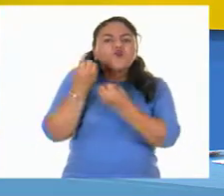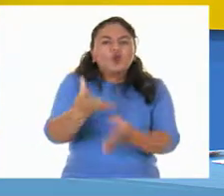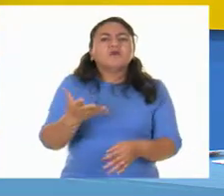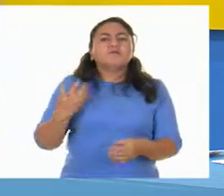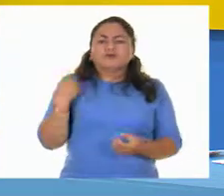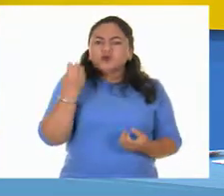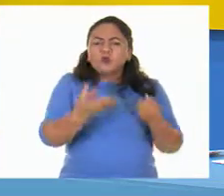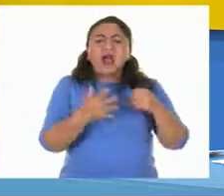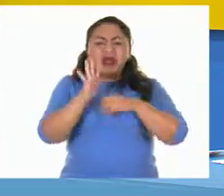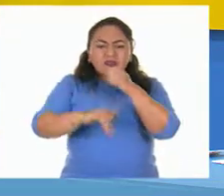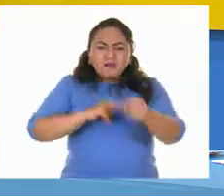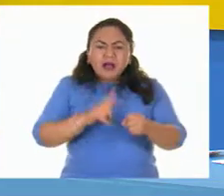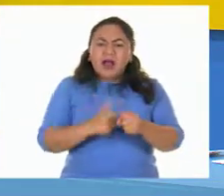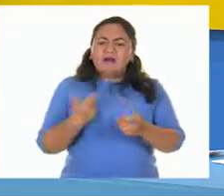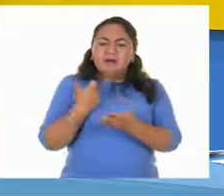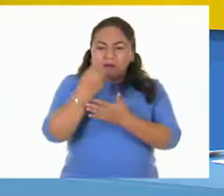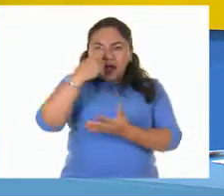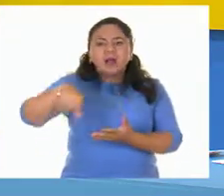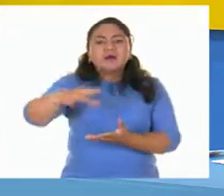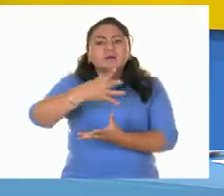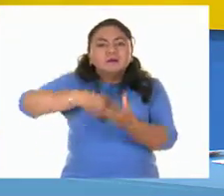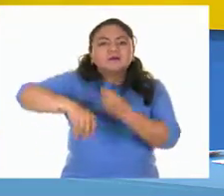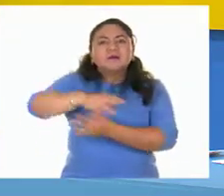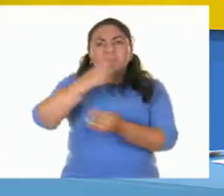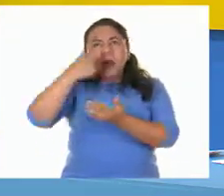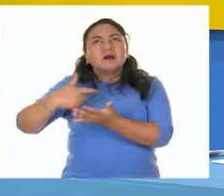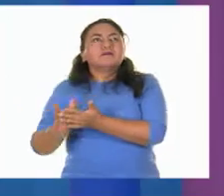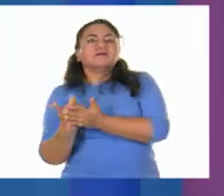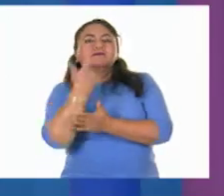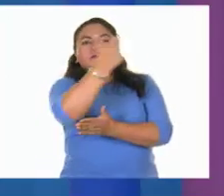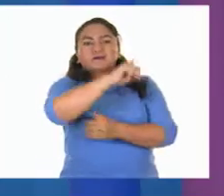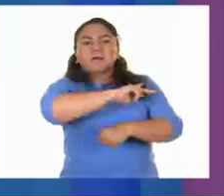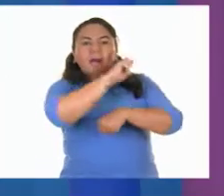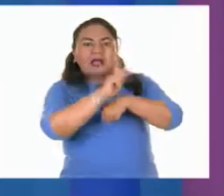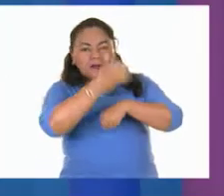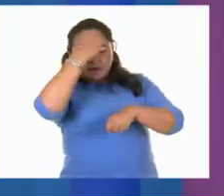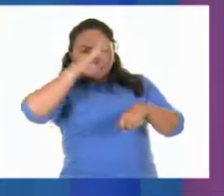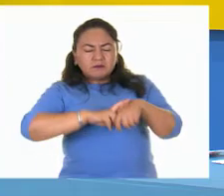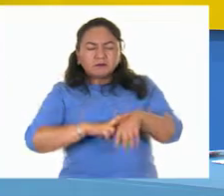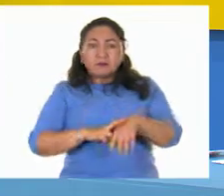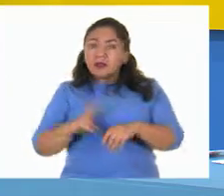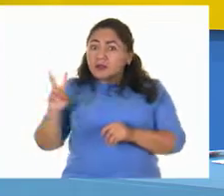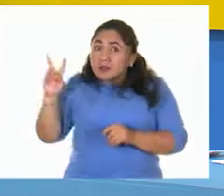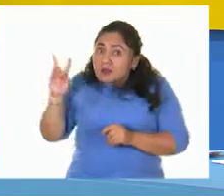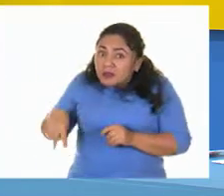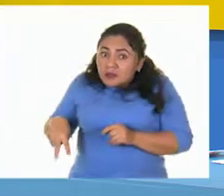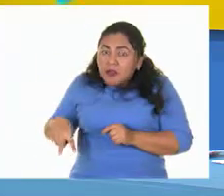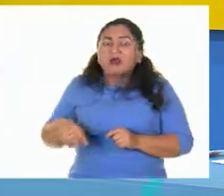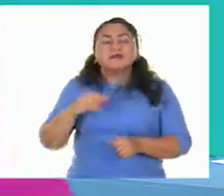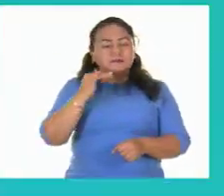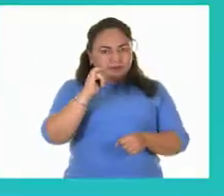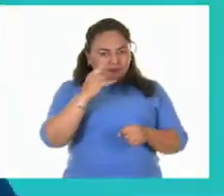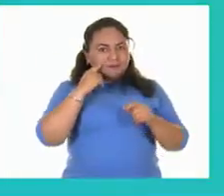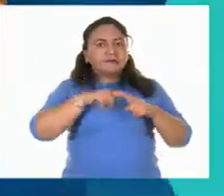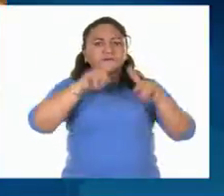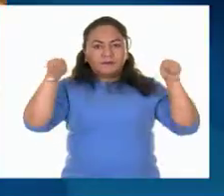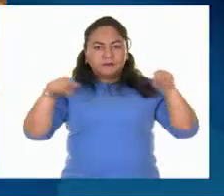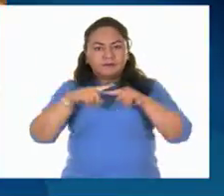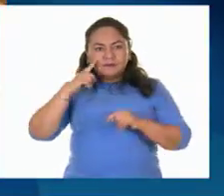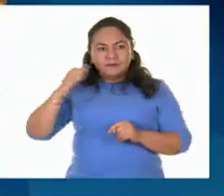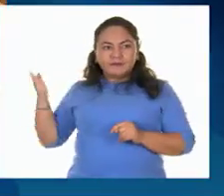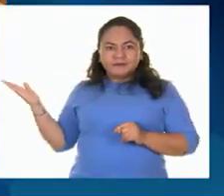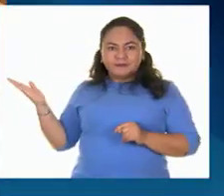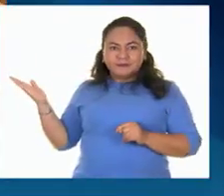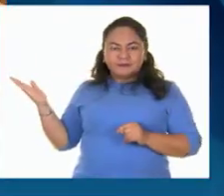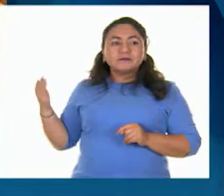hasta animales para ayudar a cubrir los gastos de esta indemnización. ¿En serio? Sí, mira, aquí en pantalla tenemos una foto